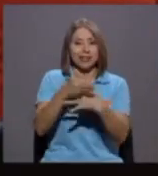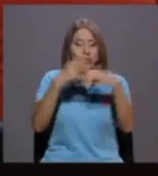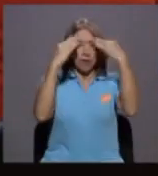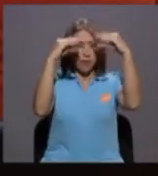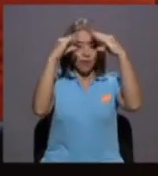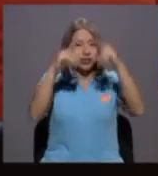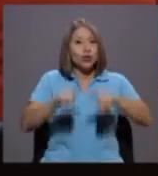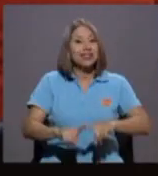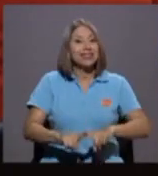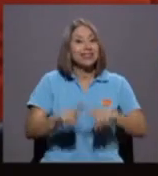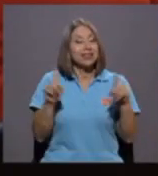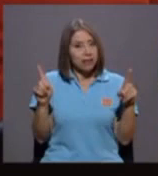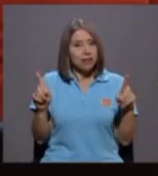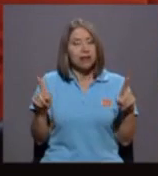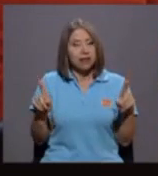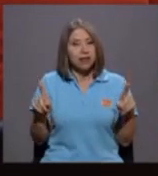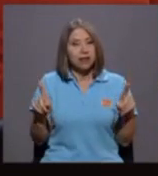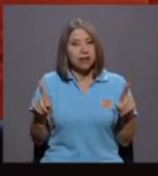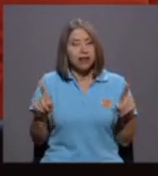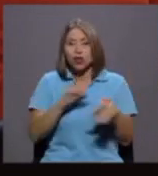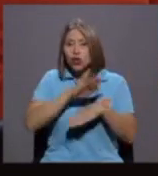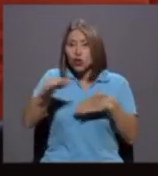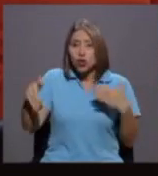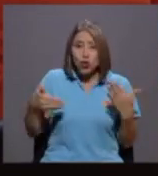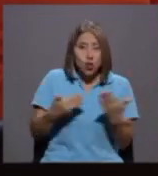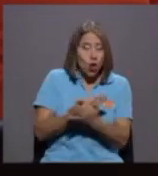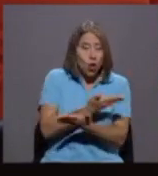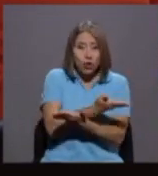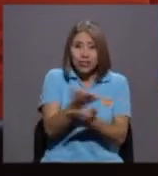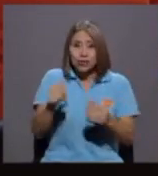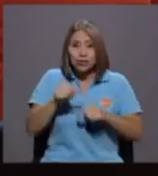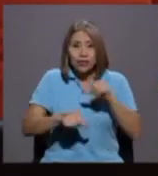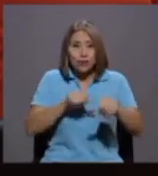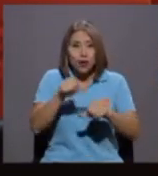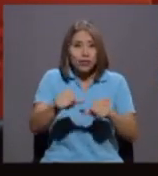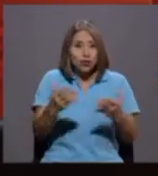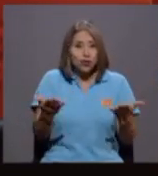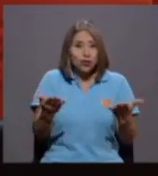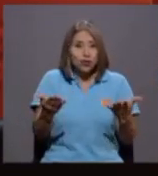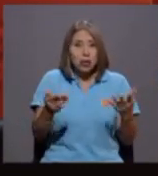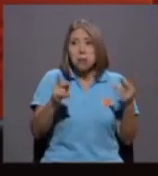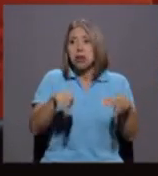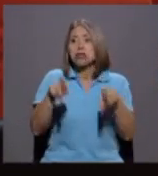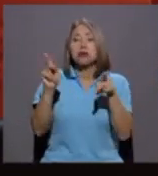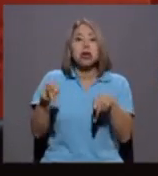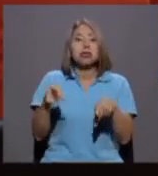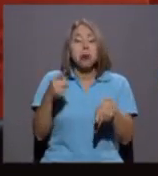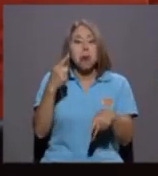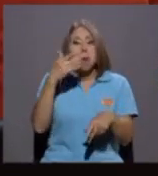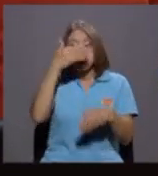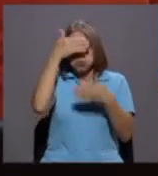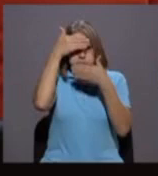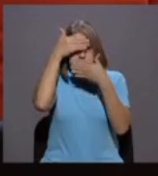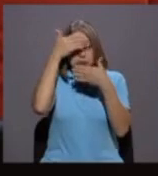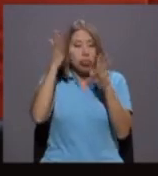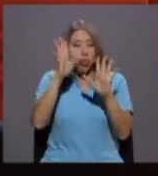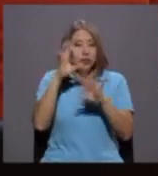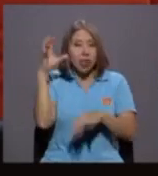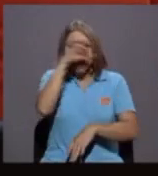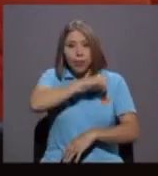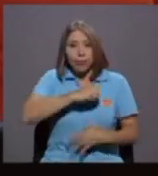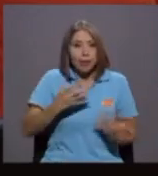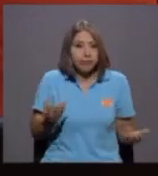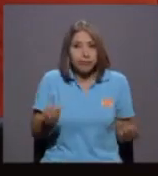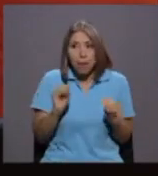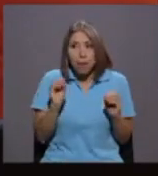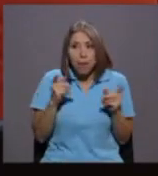embargo, como pudimos observar, todos esos esfuerzos que hacemos, el ciudadano no los percibe. Eso quiere decir que